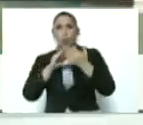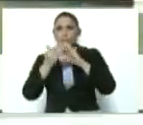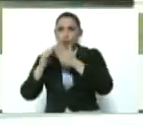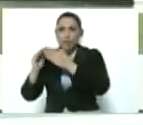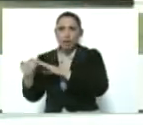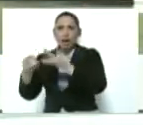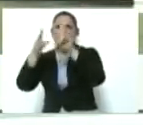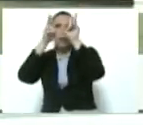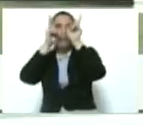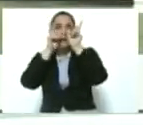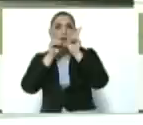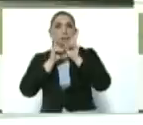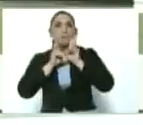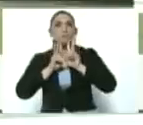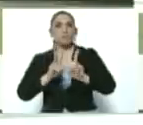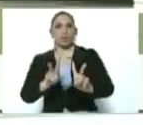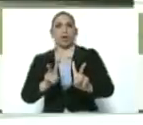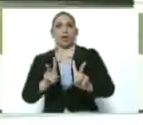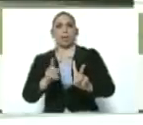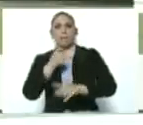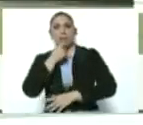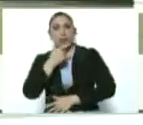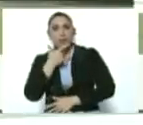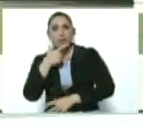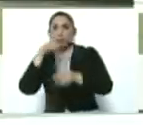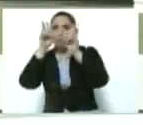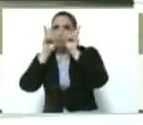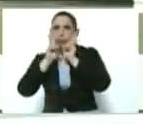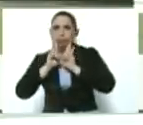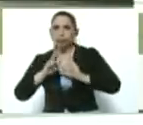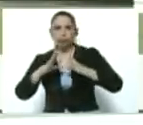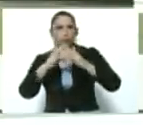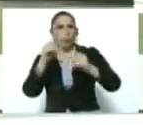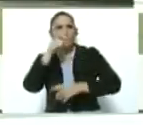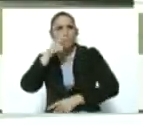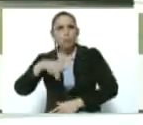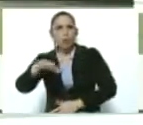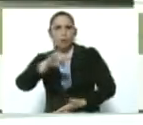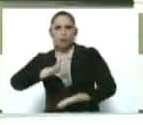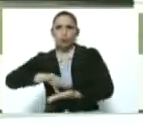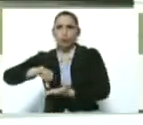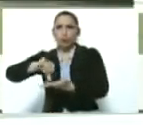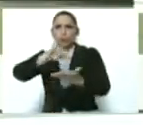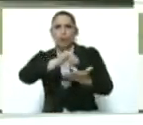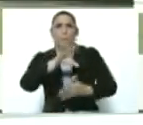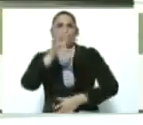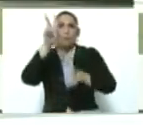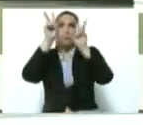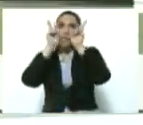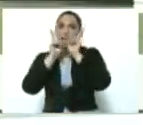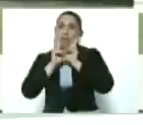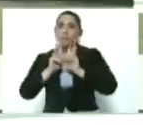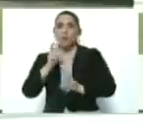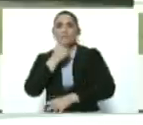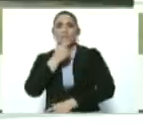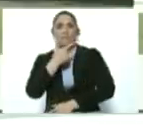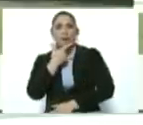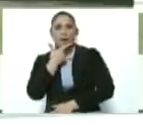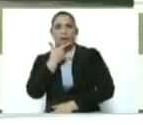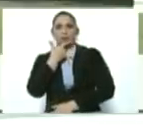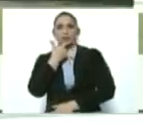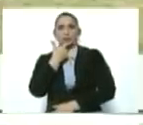limpia bella desinfectada mantengamos todos los pueblos y ciudades del país limpios de ellos y